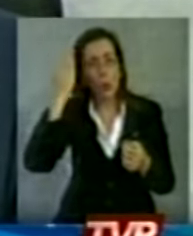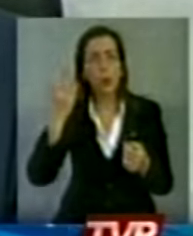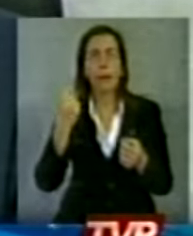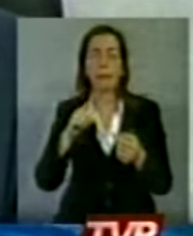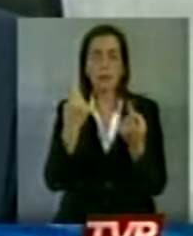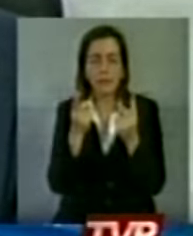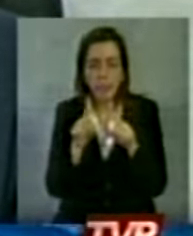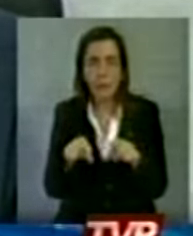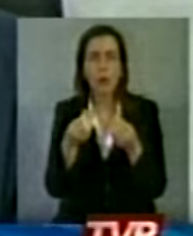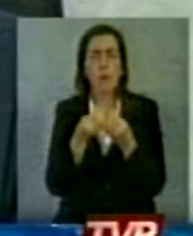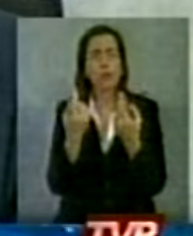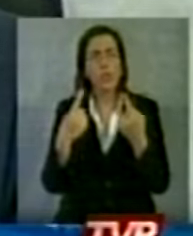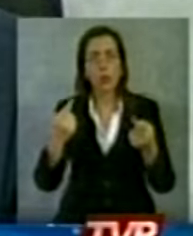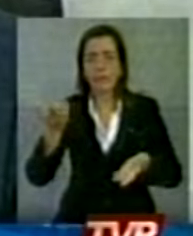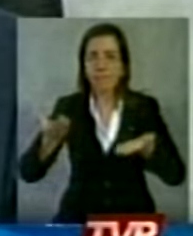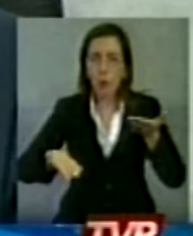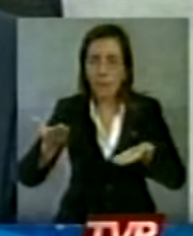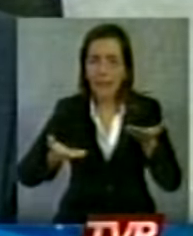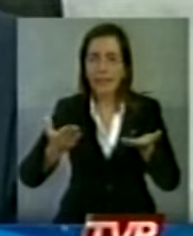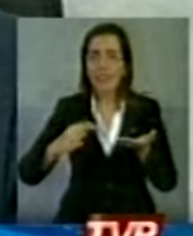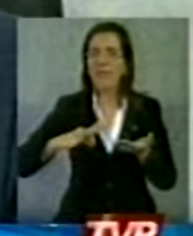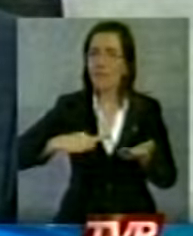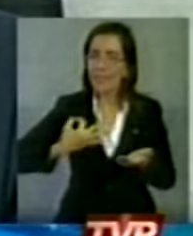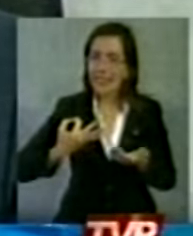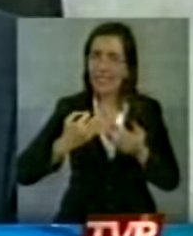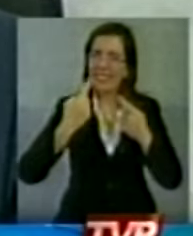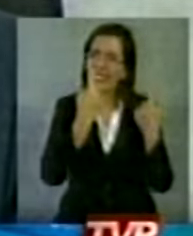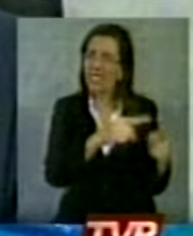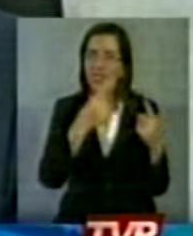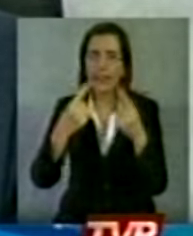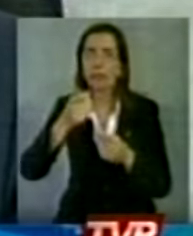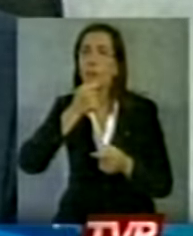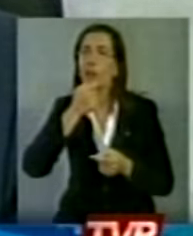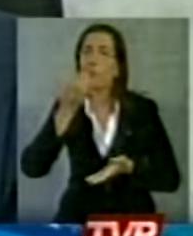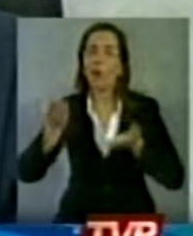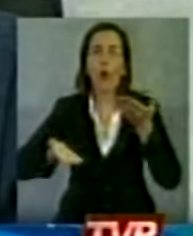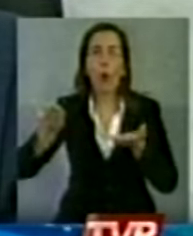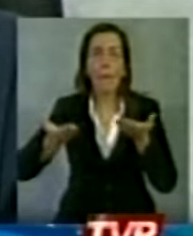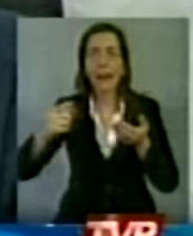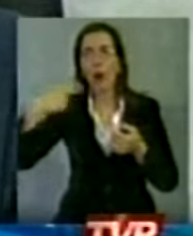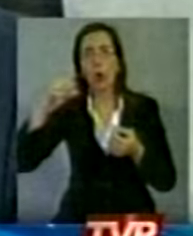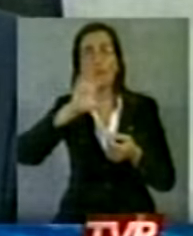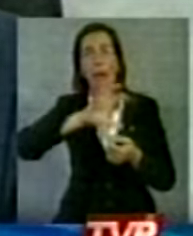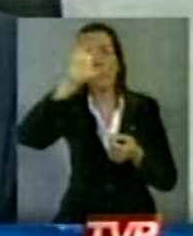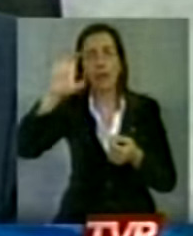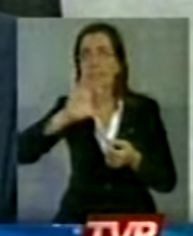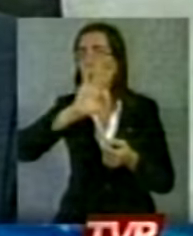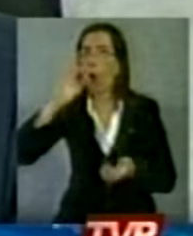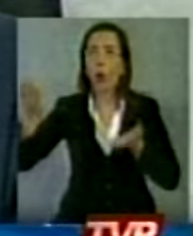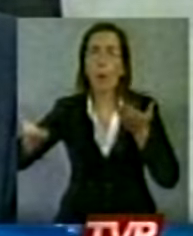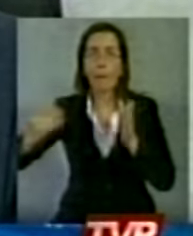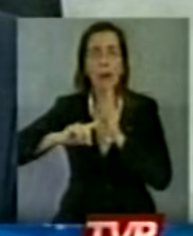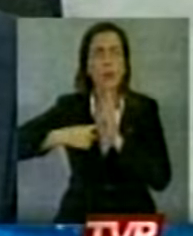está unida a manifestaciones de desigualdad estructural en relación a otras provincias argentinas y a la Ciudad de Buenos